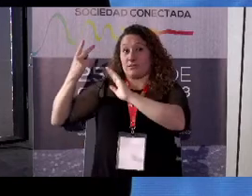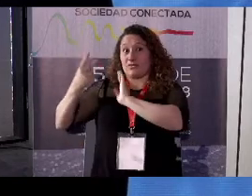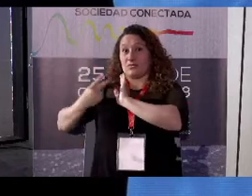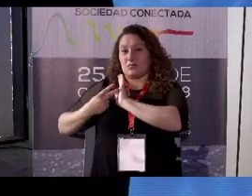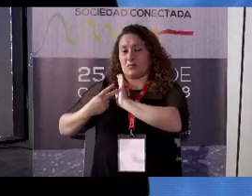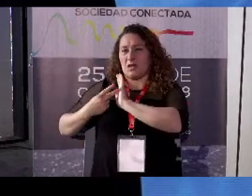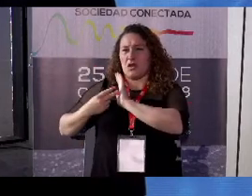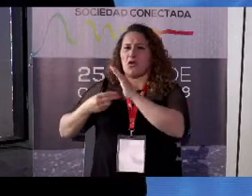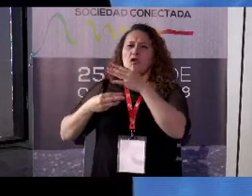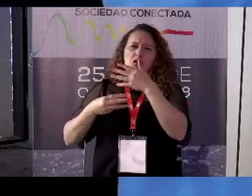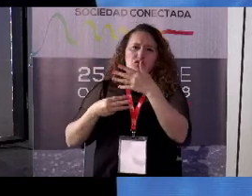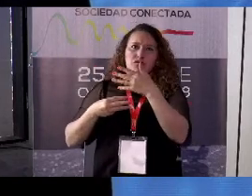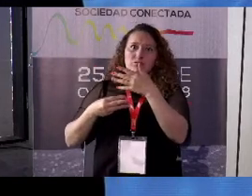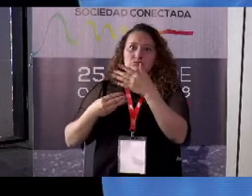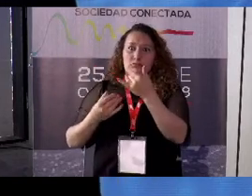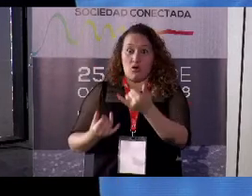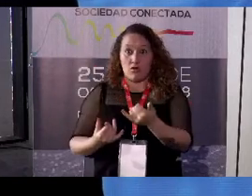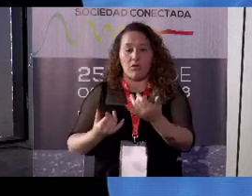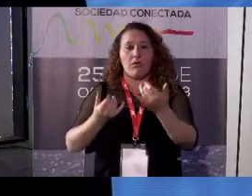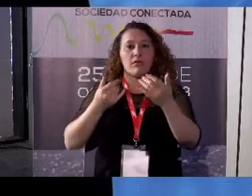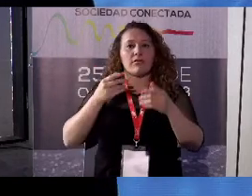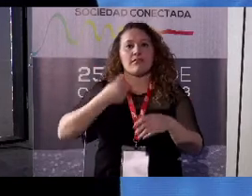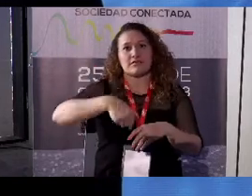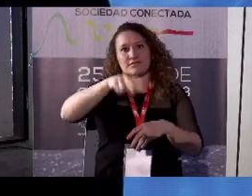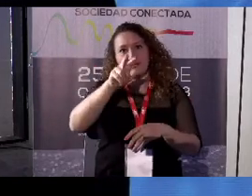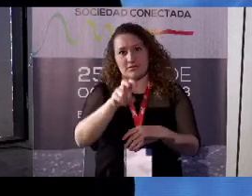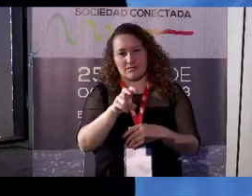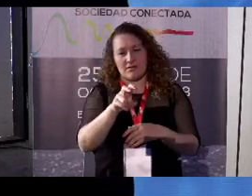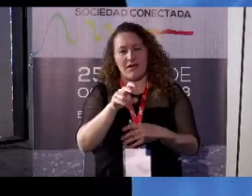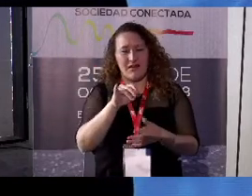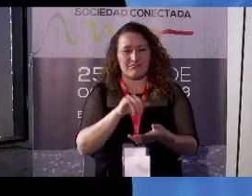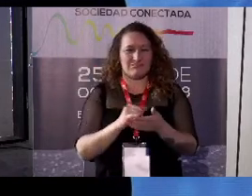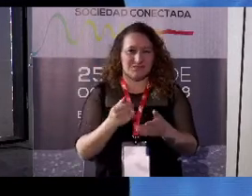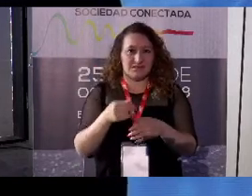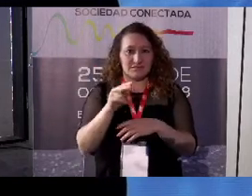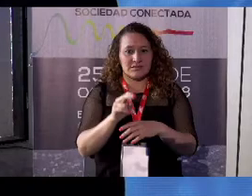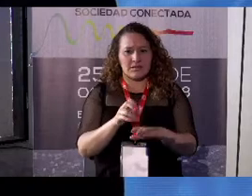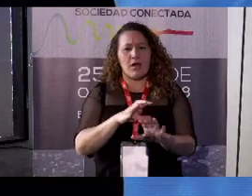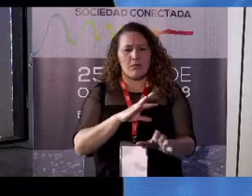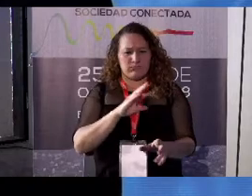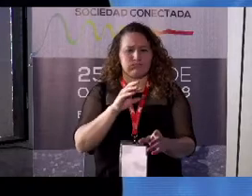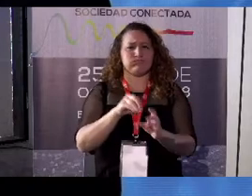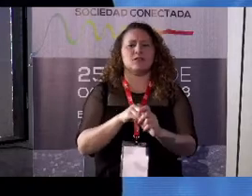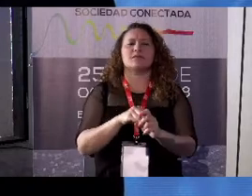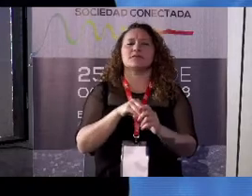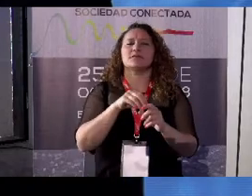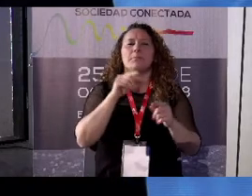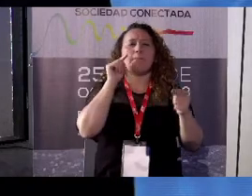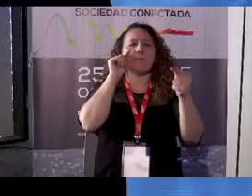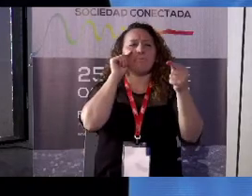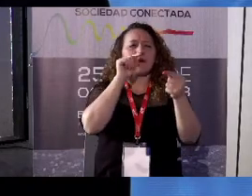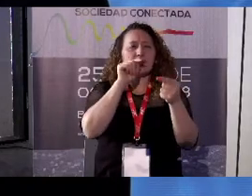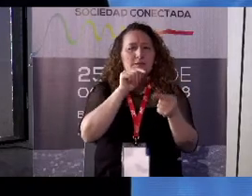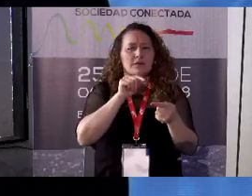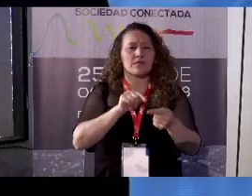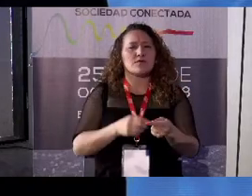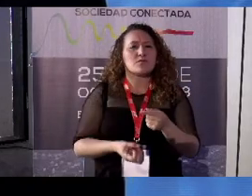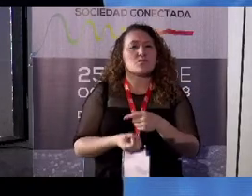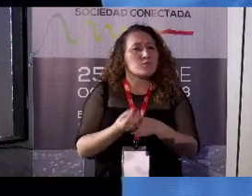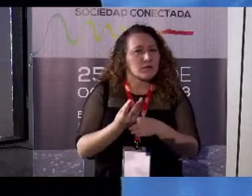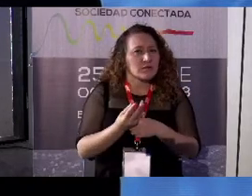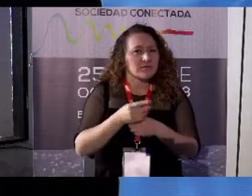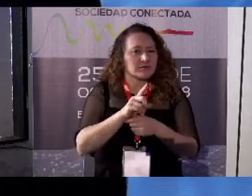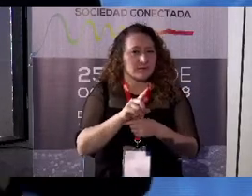alcanzadas en total los 17 objetivos eh integran 169 metas a ser alcanzadas